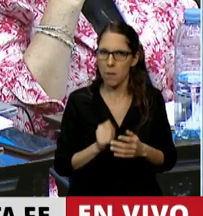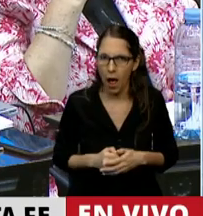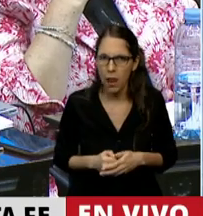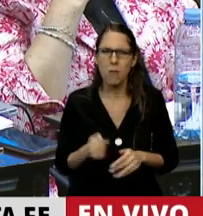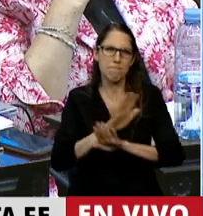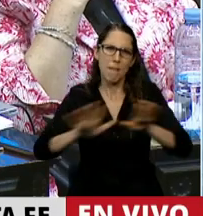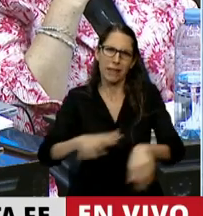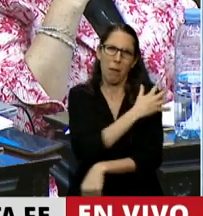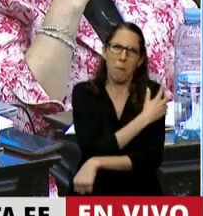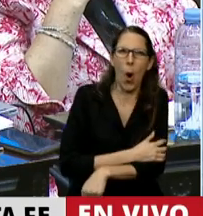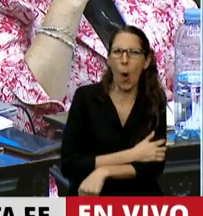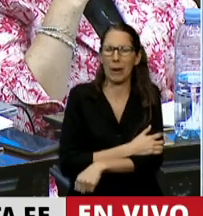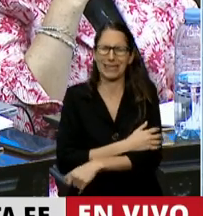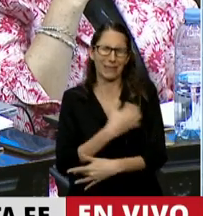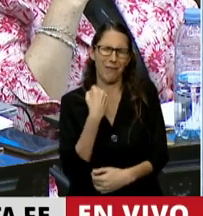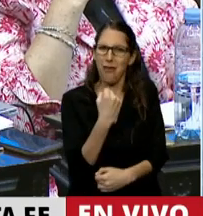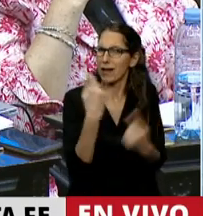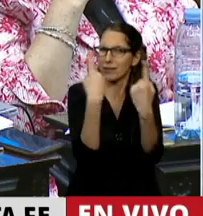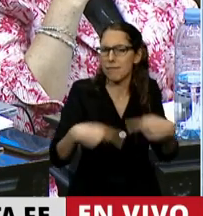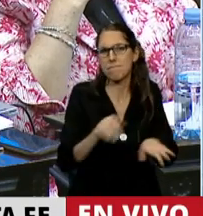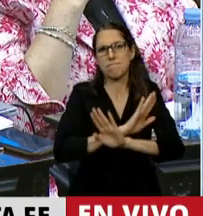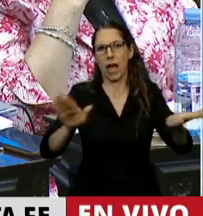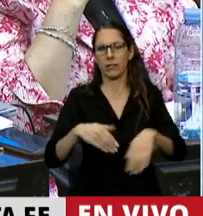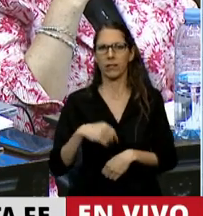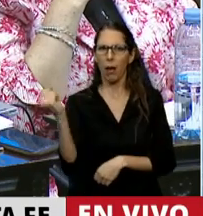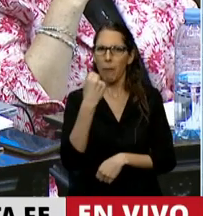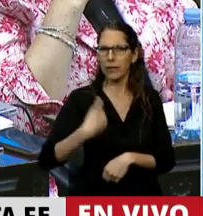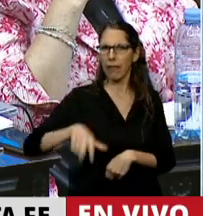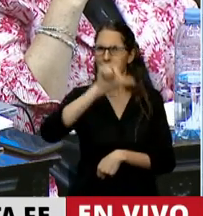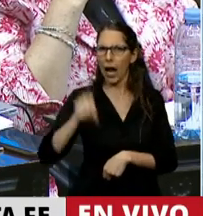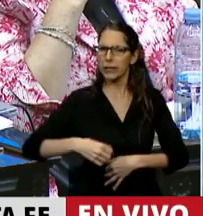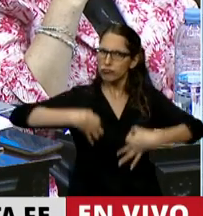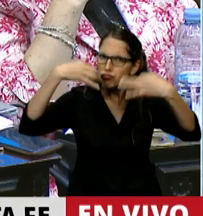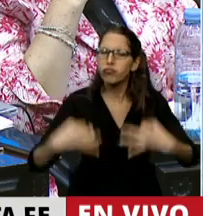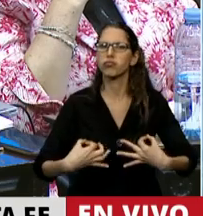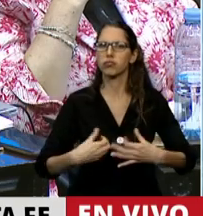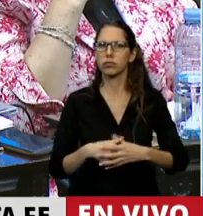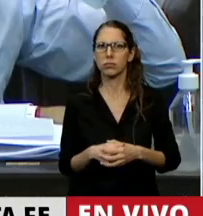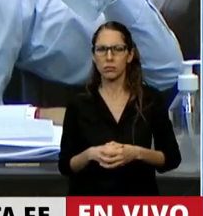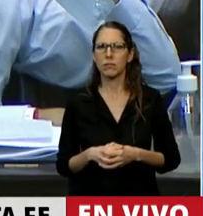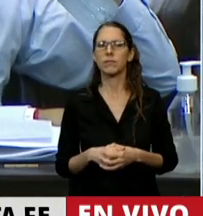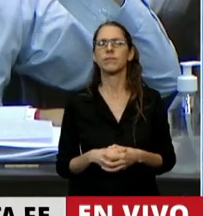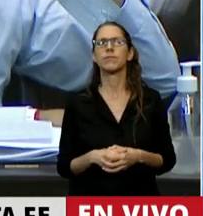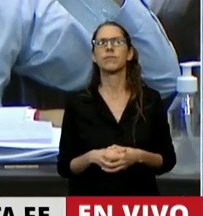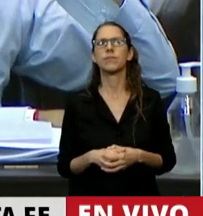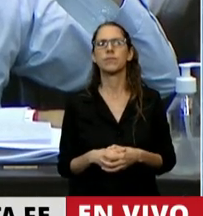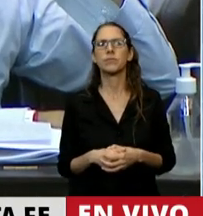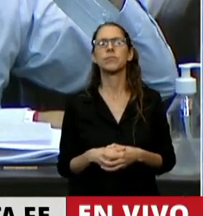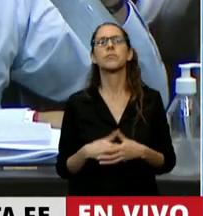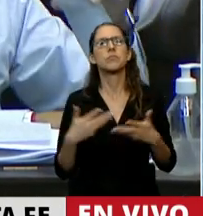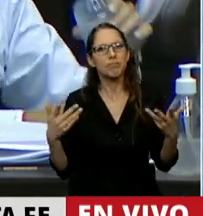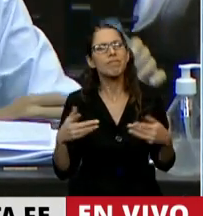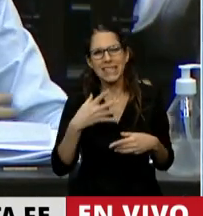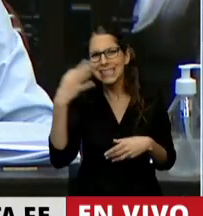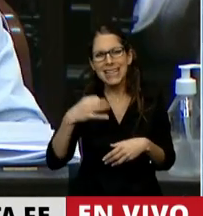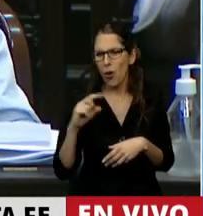pobreza y la indigencia. Que tenemos que tener un país honesto, estructuralmente, individualmente. Vamos a